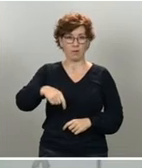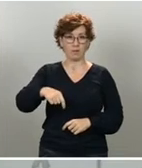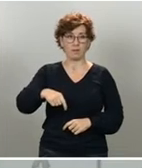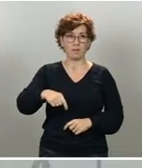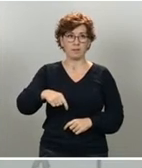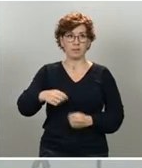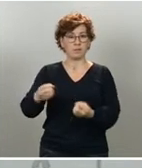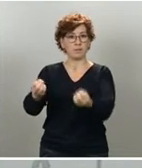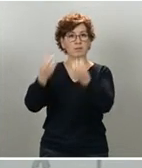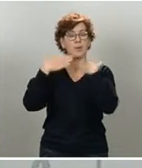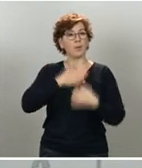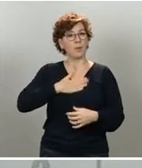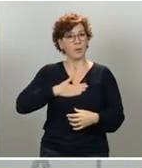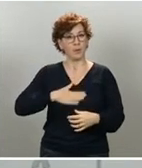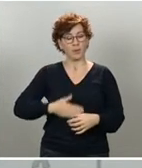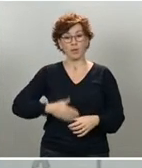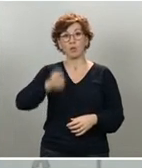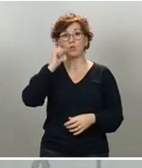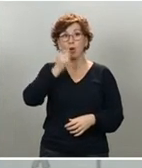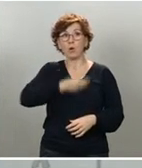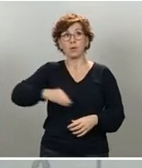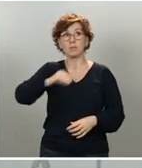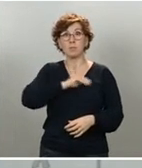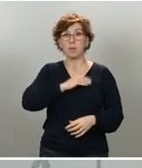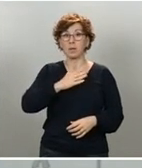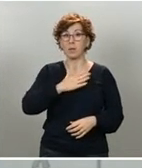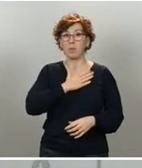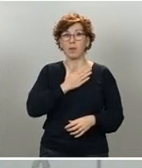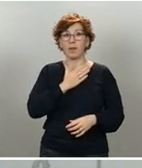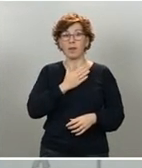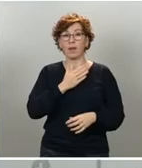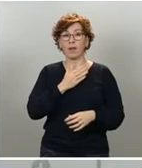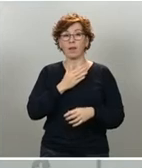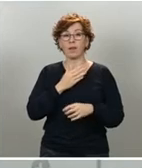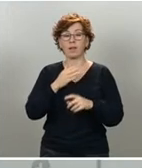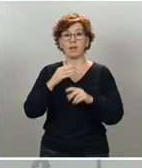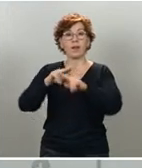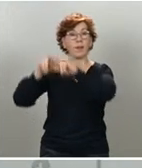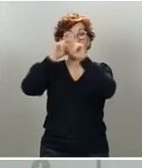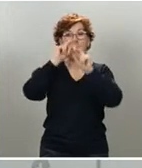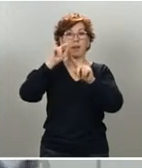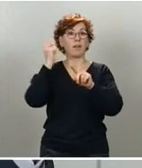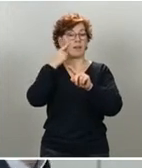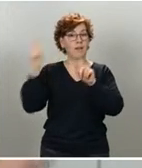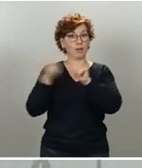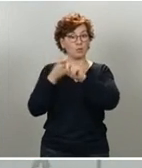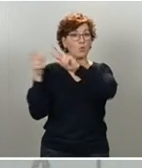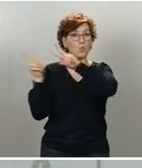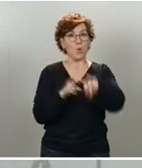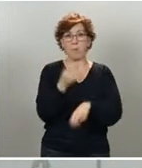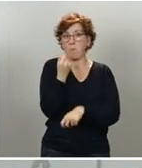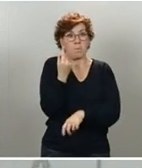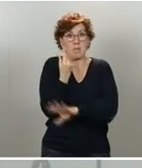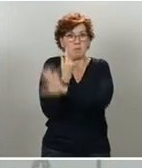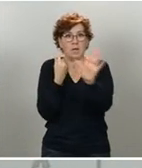se registraron en España poco más de 1000 nuevos diagnósticos. Parecen pocos al lado de lo que llegamos a